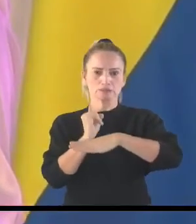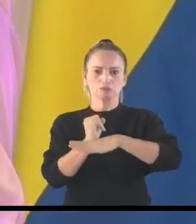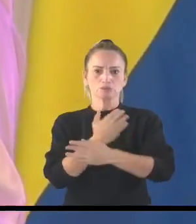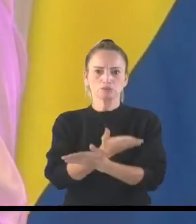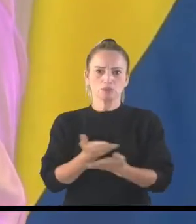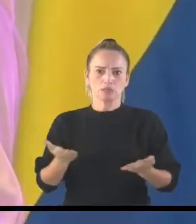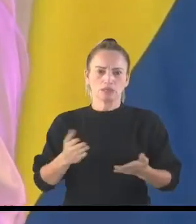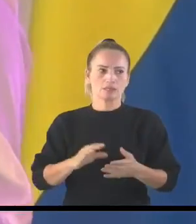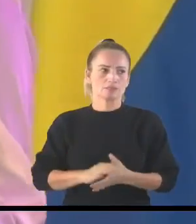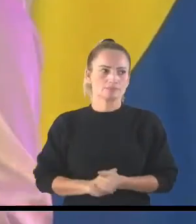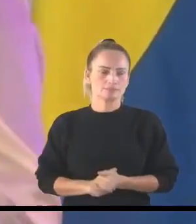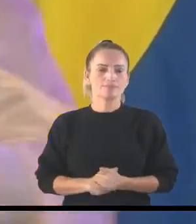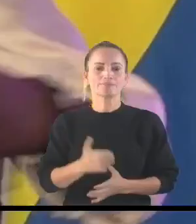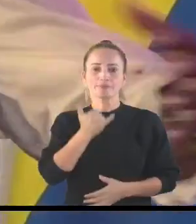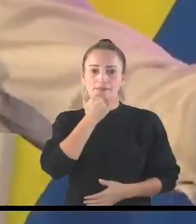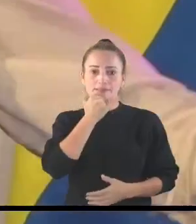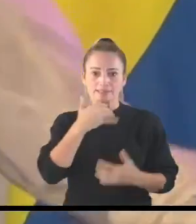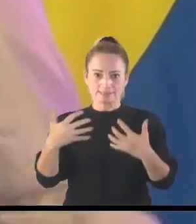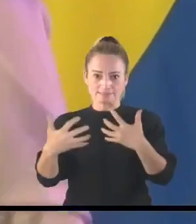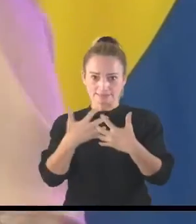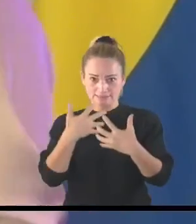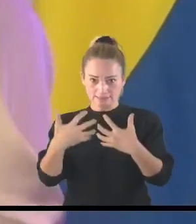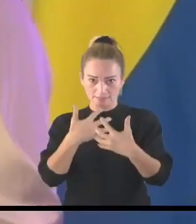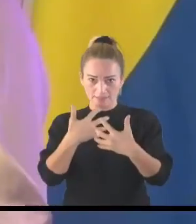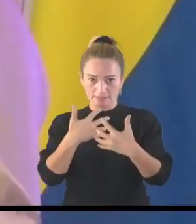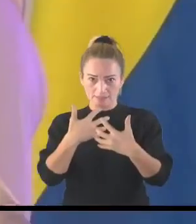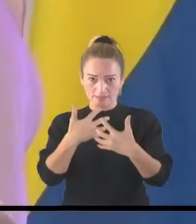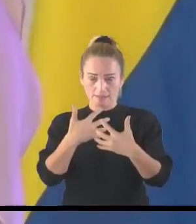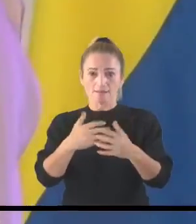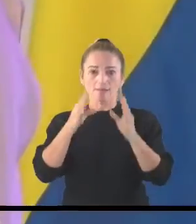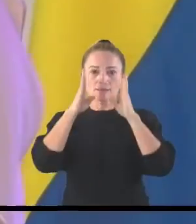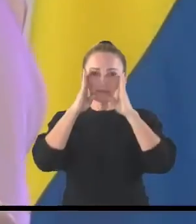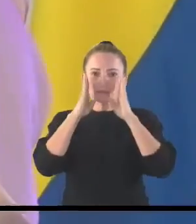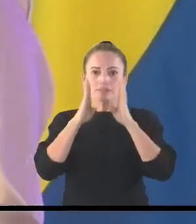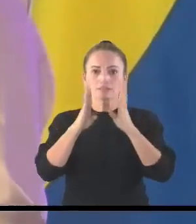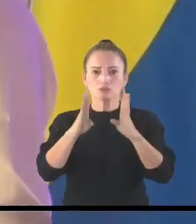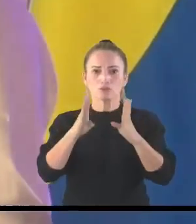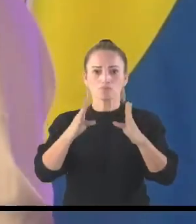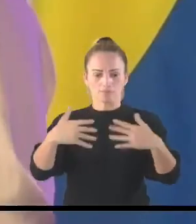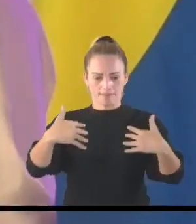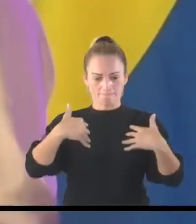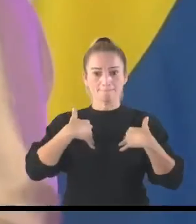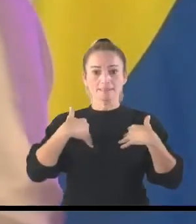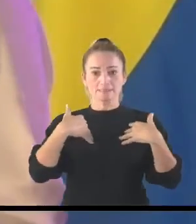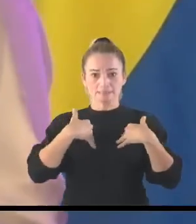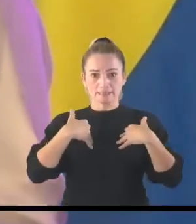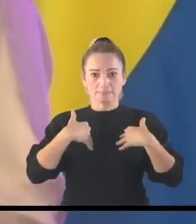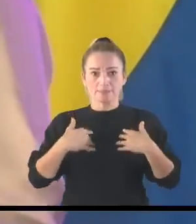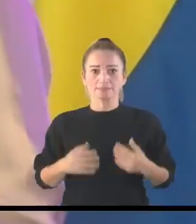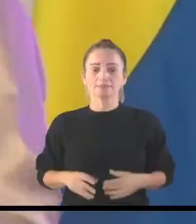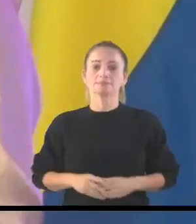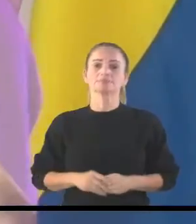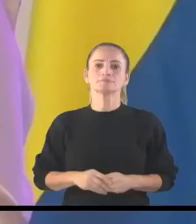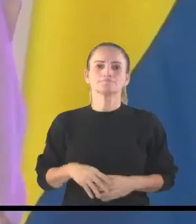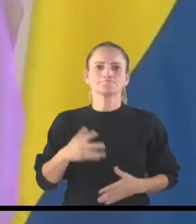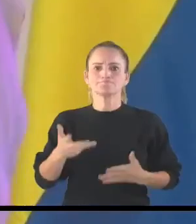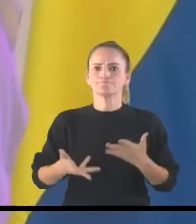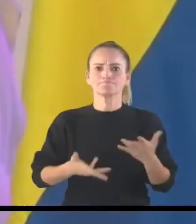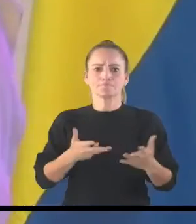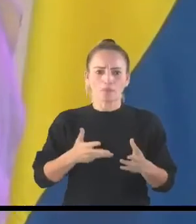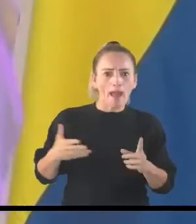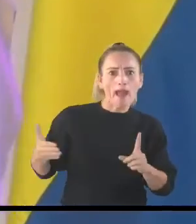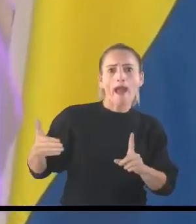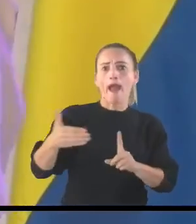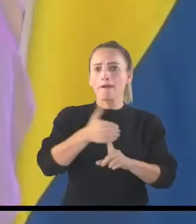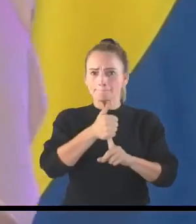institucional, porque el sistema de atención a las víctimas no se